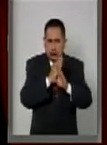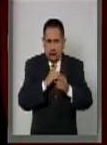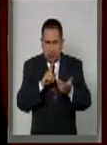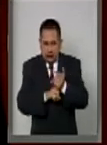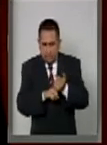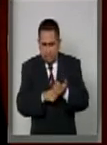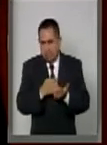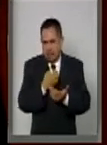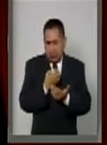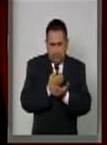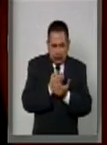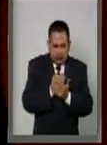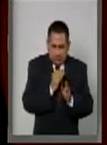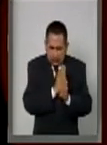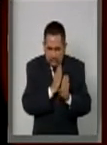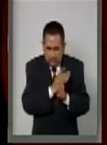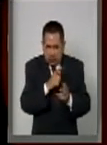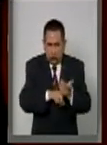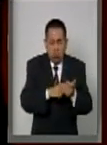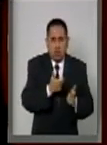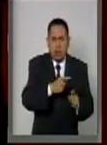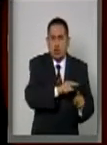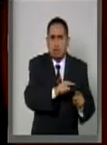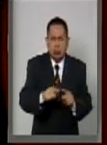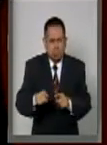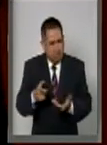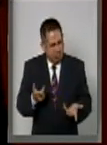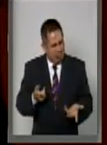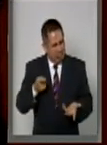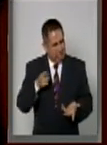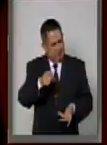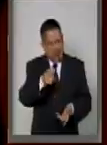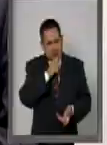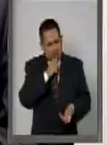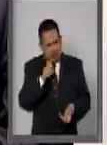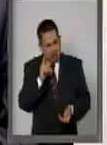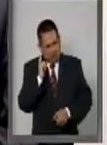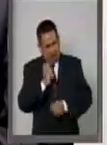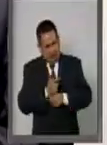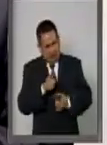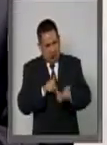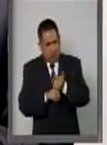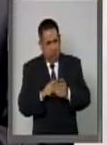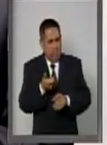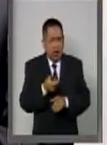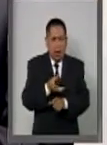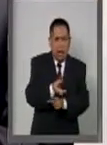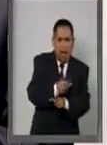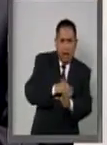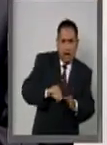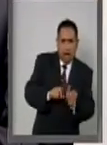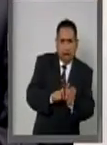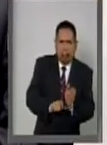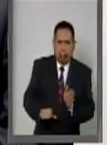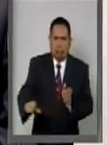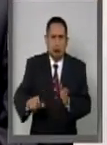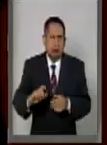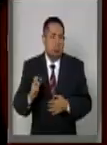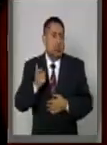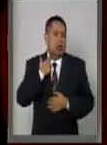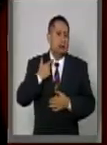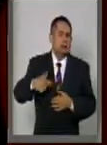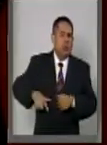su disposición, no haya identificado con oportunidad el desvío de recursos de estos